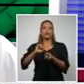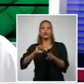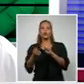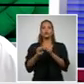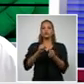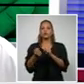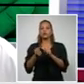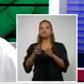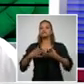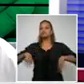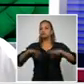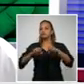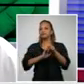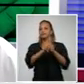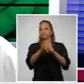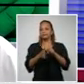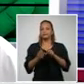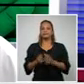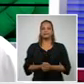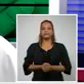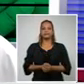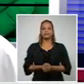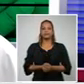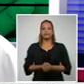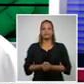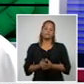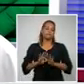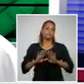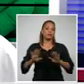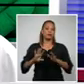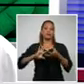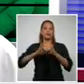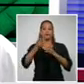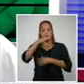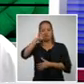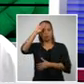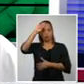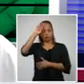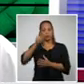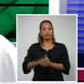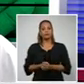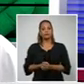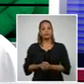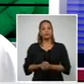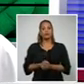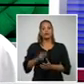que estamos enfrentando. De esta forma, Cuba, con